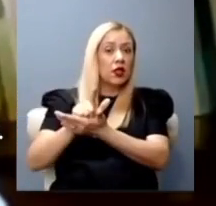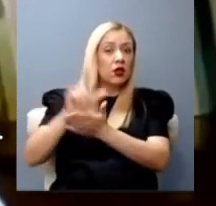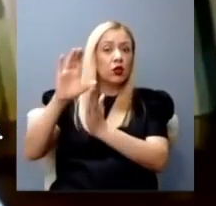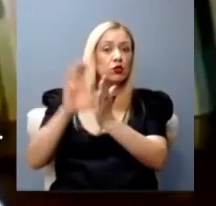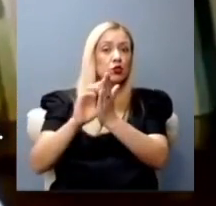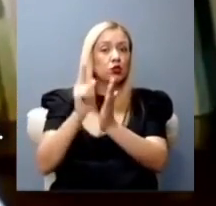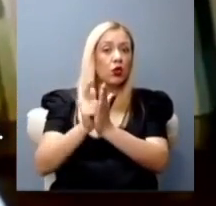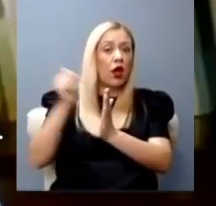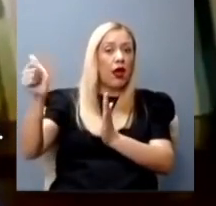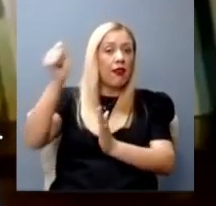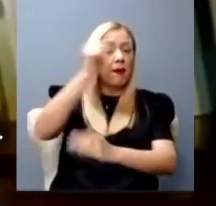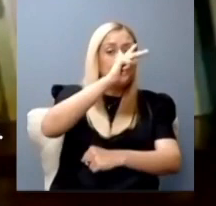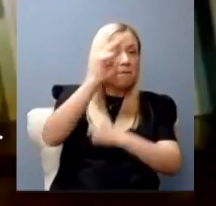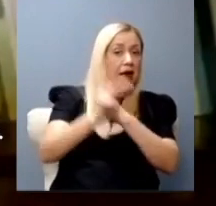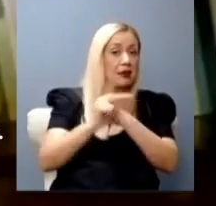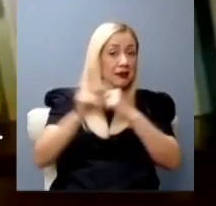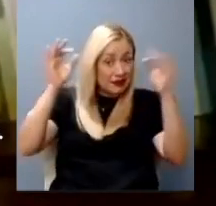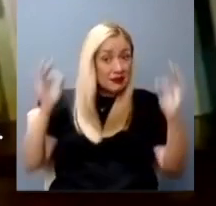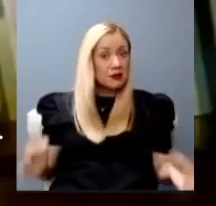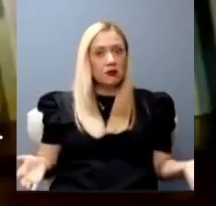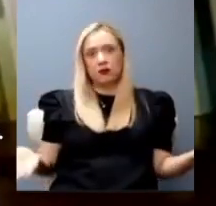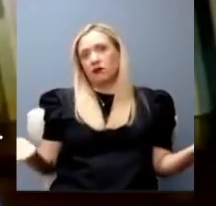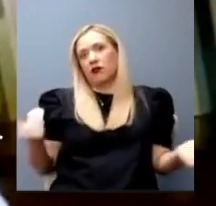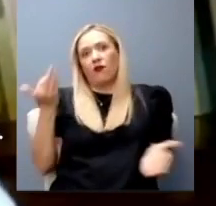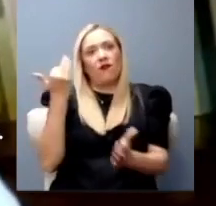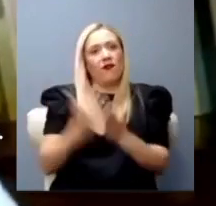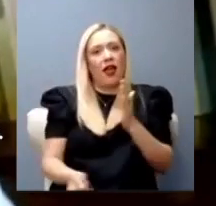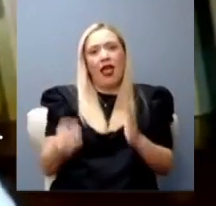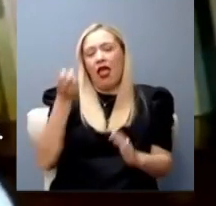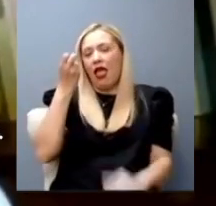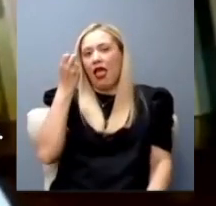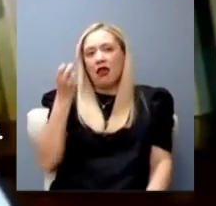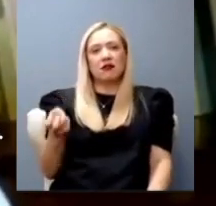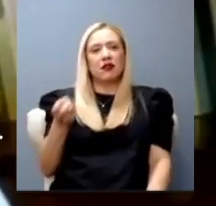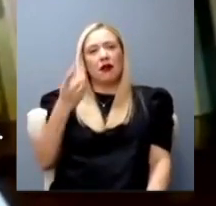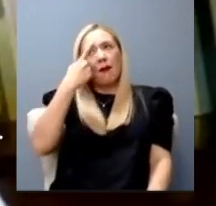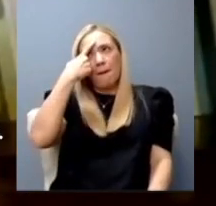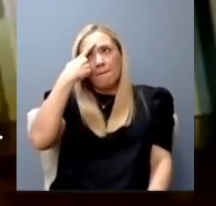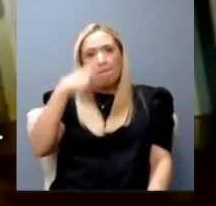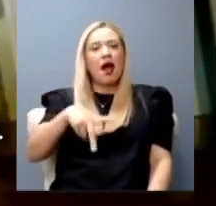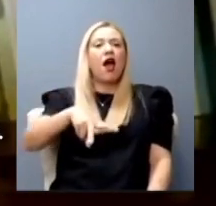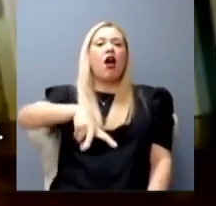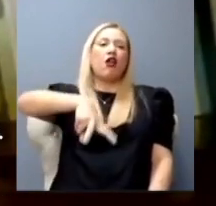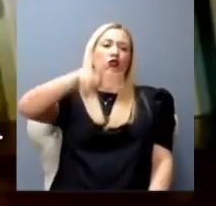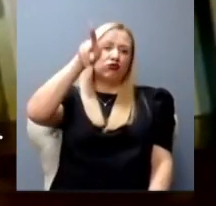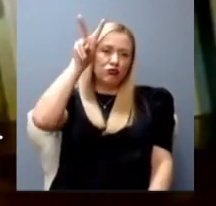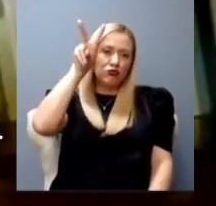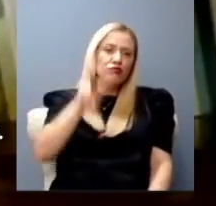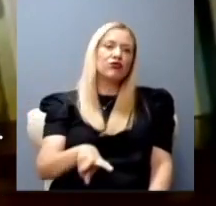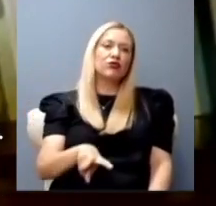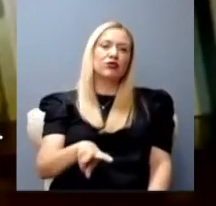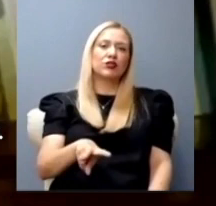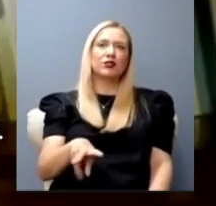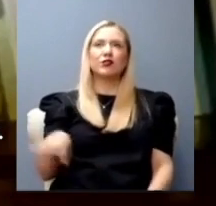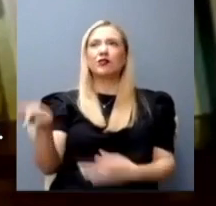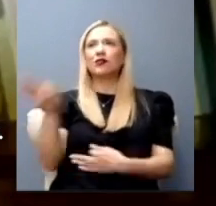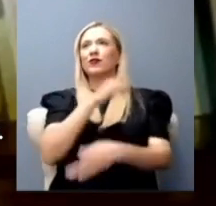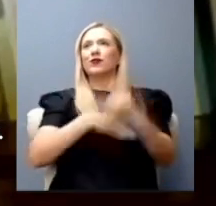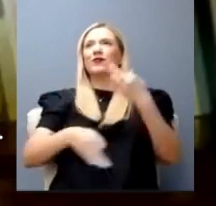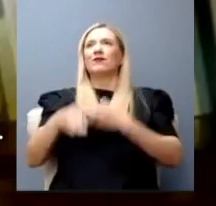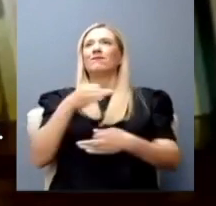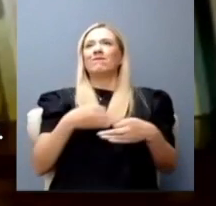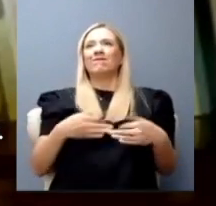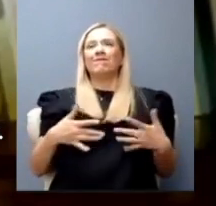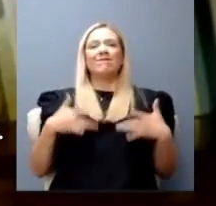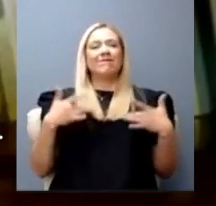que nos falta ese eslabón para que sea una realidad el disfrute real y